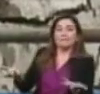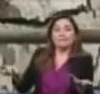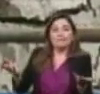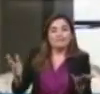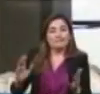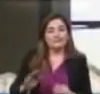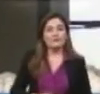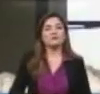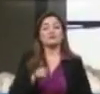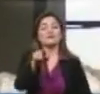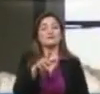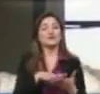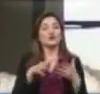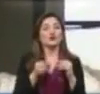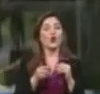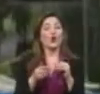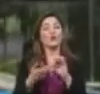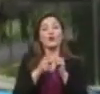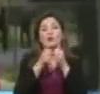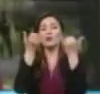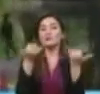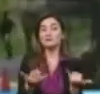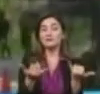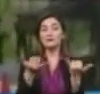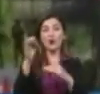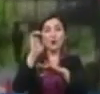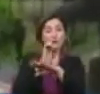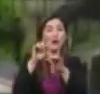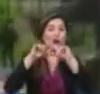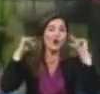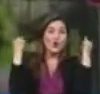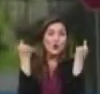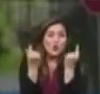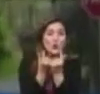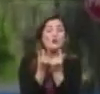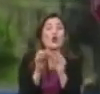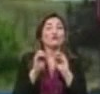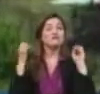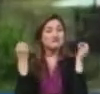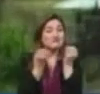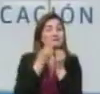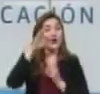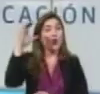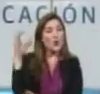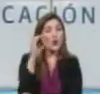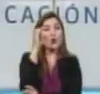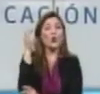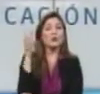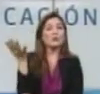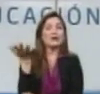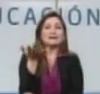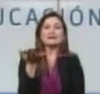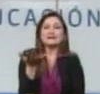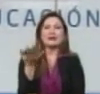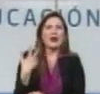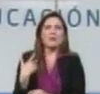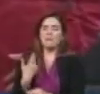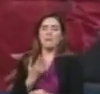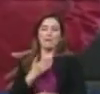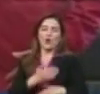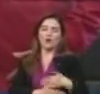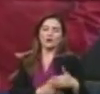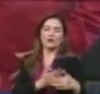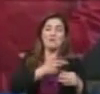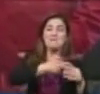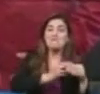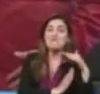solución a este problema que enfrenta hoy el Ecuador con grupos armados organizados de Colombia que no plegaron al proceso de paz